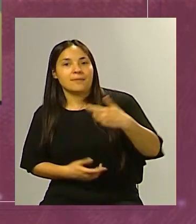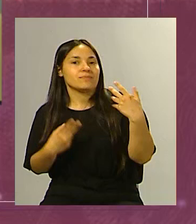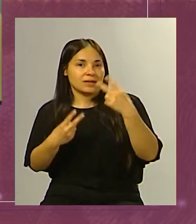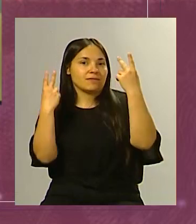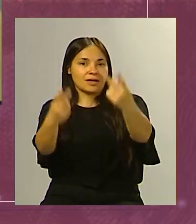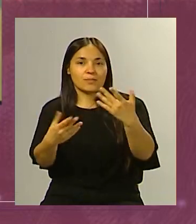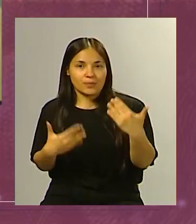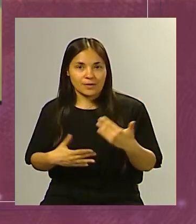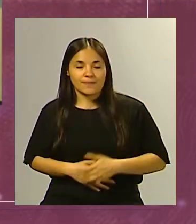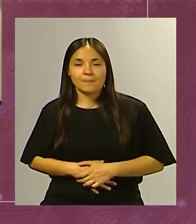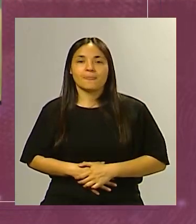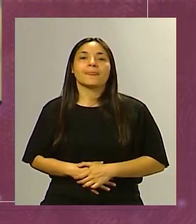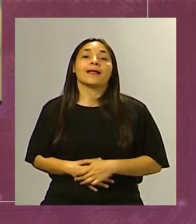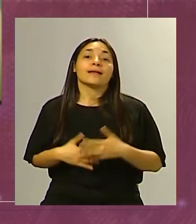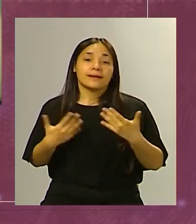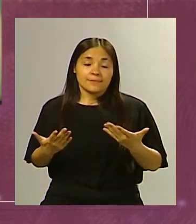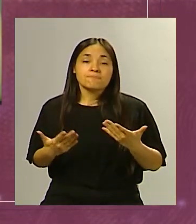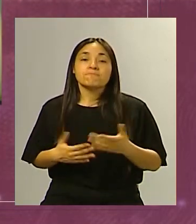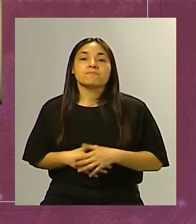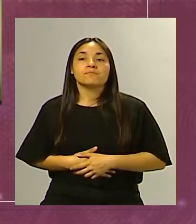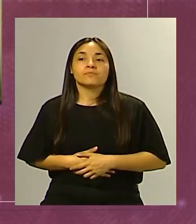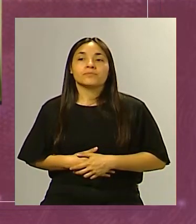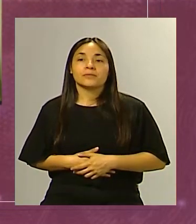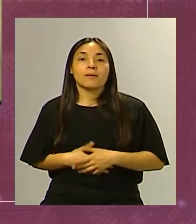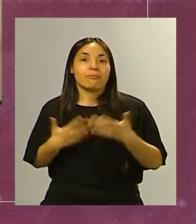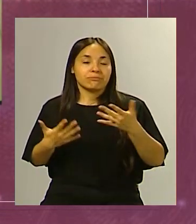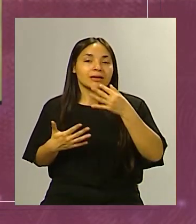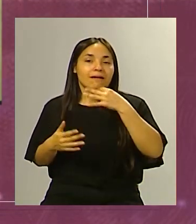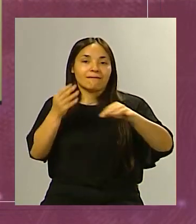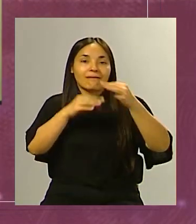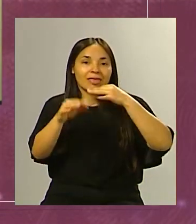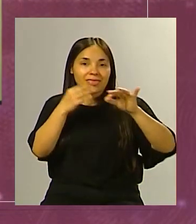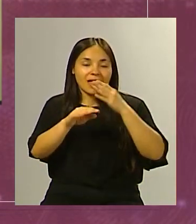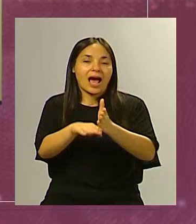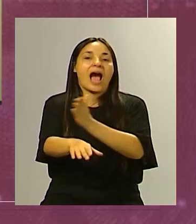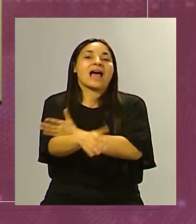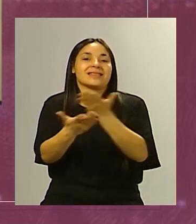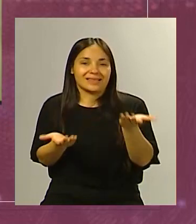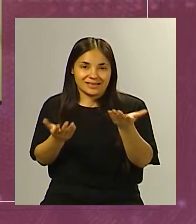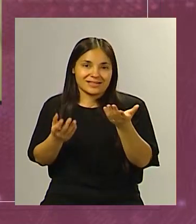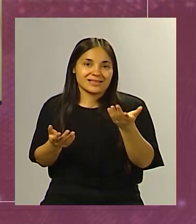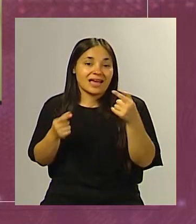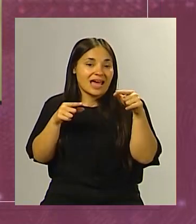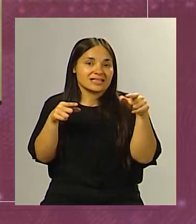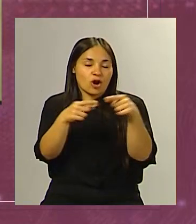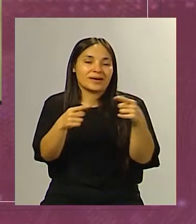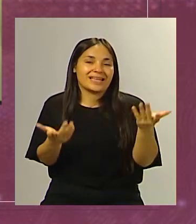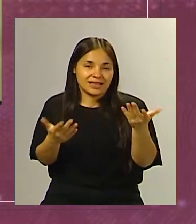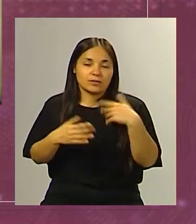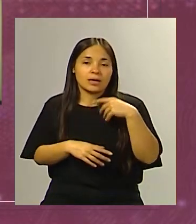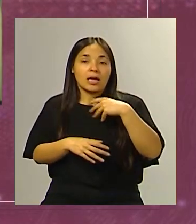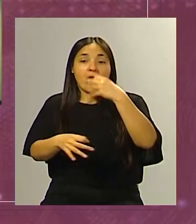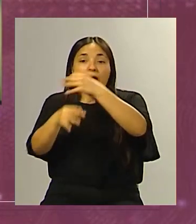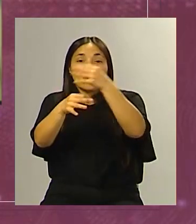cual. Es por eso el camino de poder vender con anticipación. Claro. La realidad que el colegio